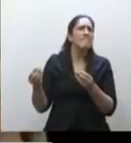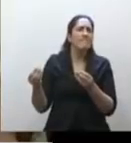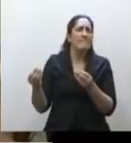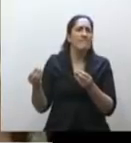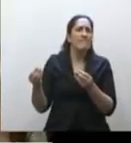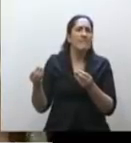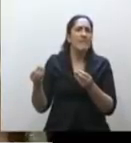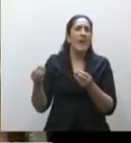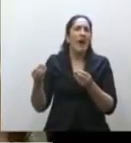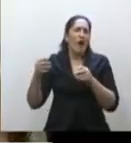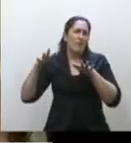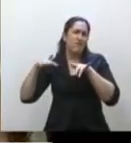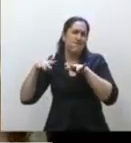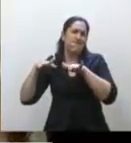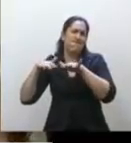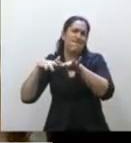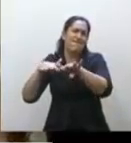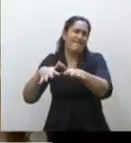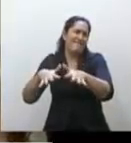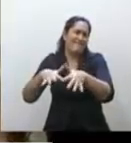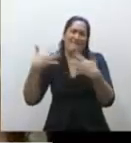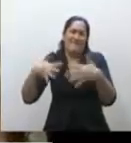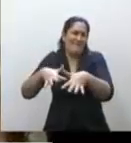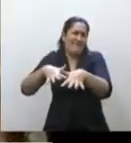en esa inmensa movilización